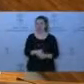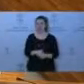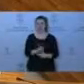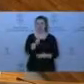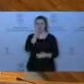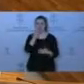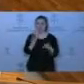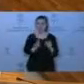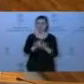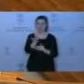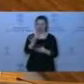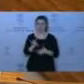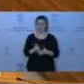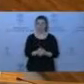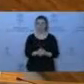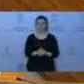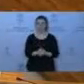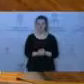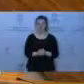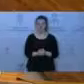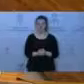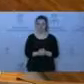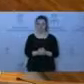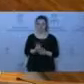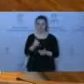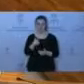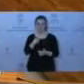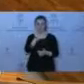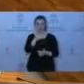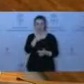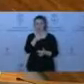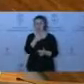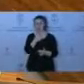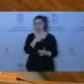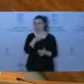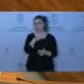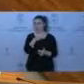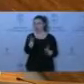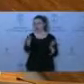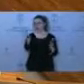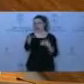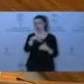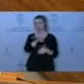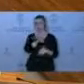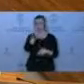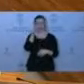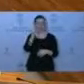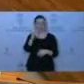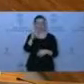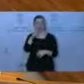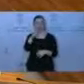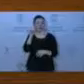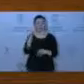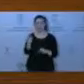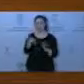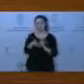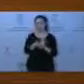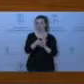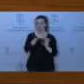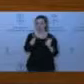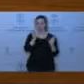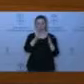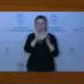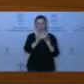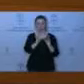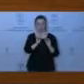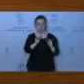Buenos días. Y no me puedo resistir. A la ausente señora Pérez tengo que explicárselo. Tengo que explicárselo porque su grupo no debió